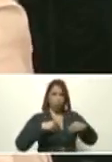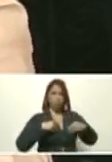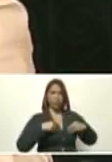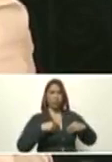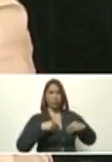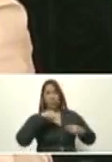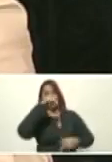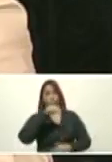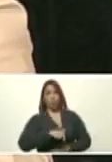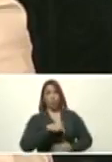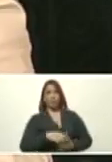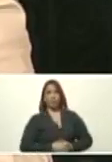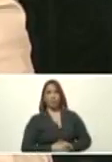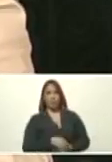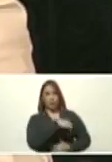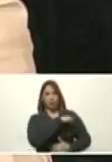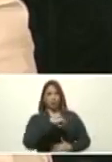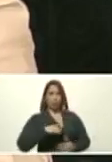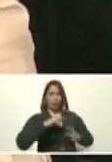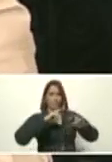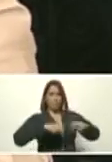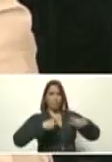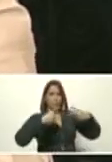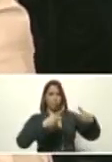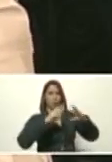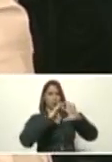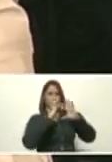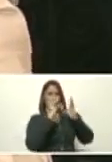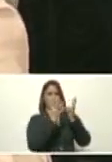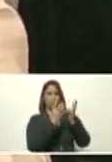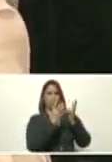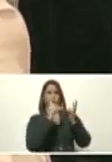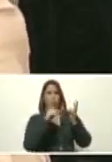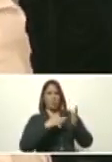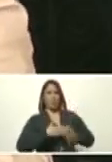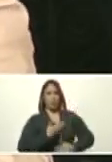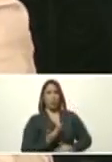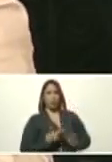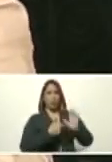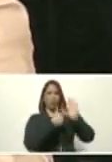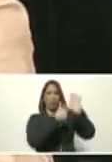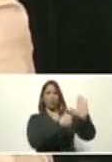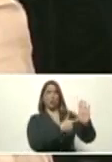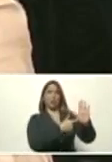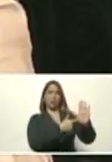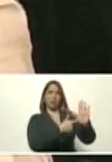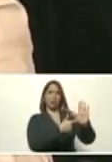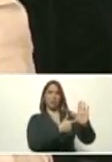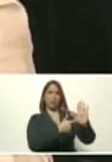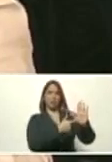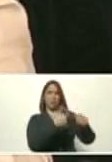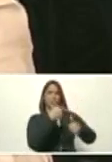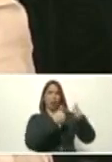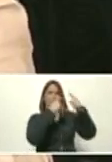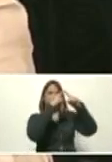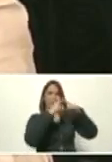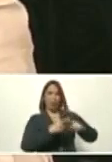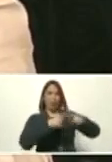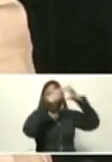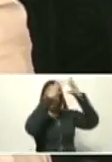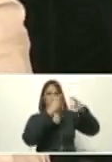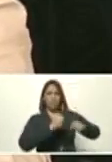que hoy somos vanguardia en el mundo y podemos mostrar los resultados del